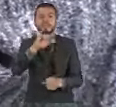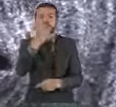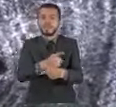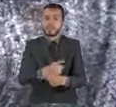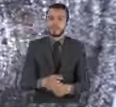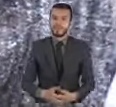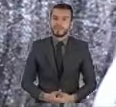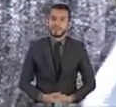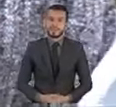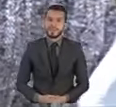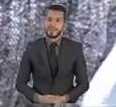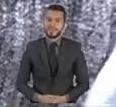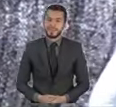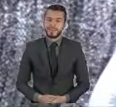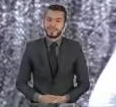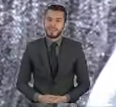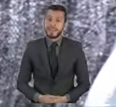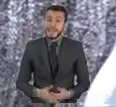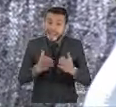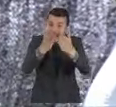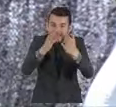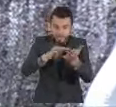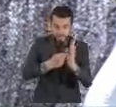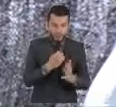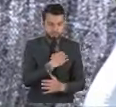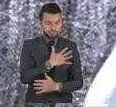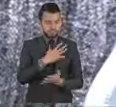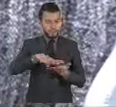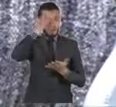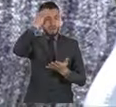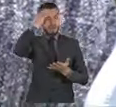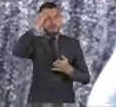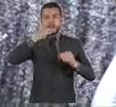Y esa es una gran oportunidad para nuestra región.